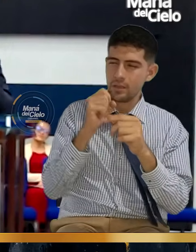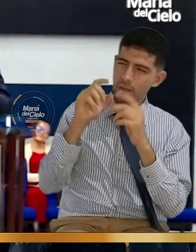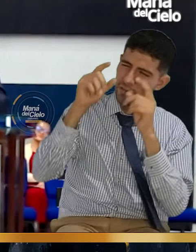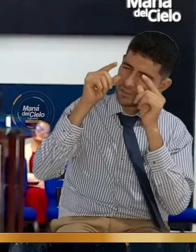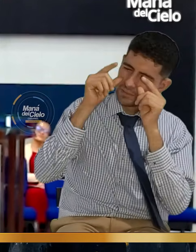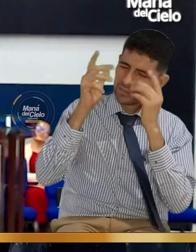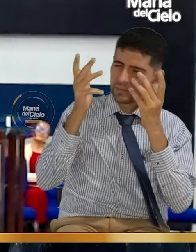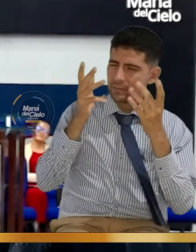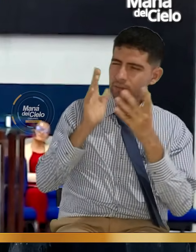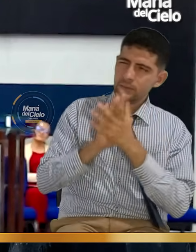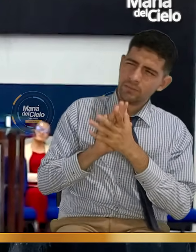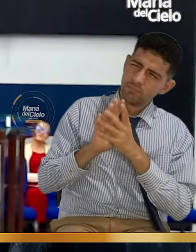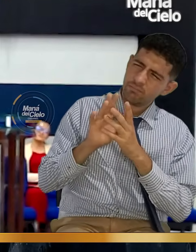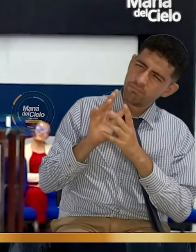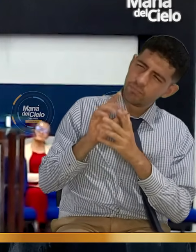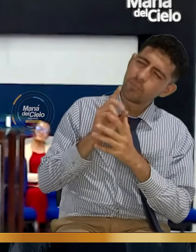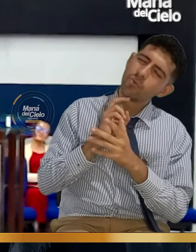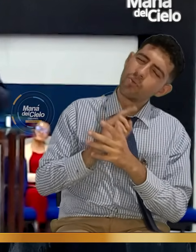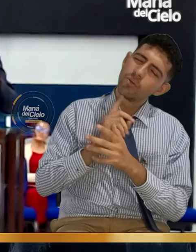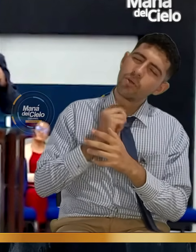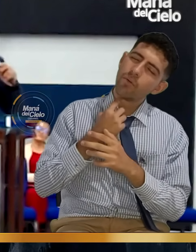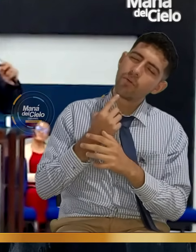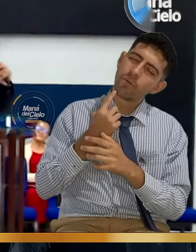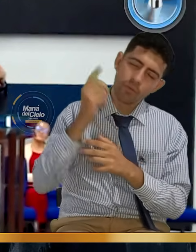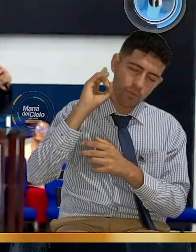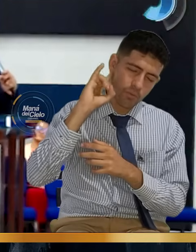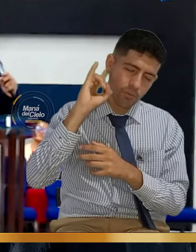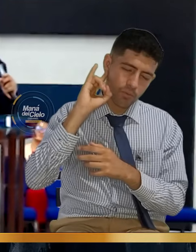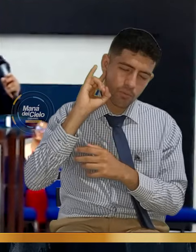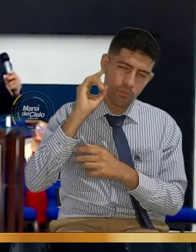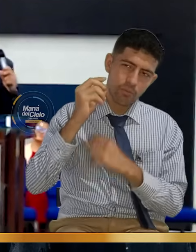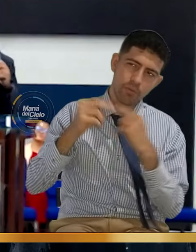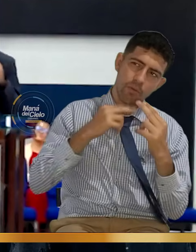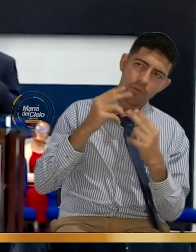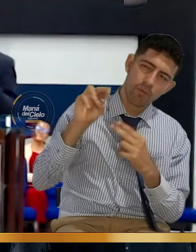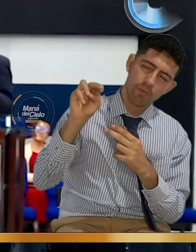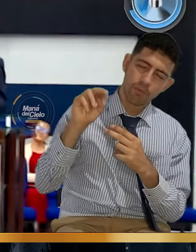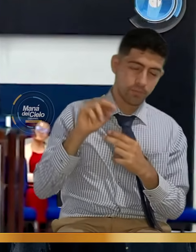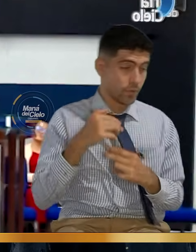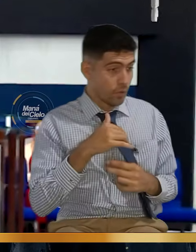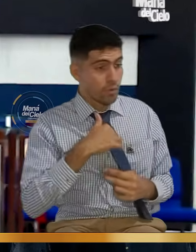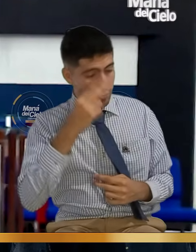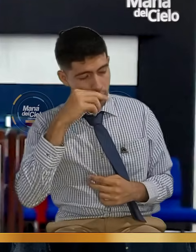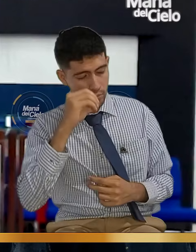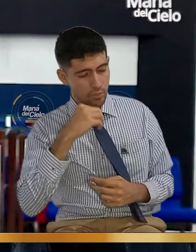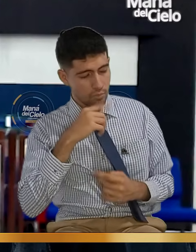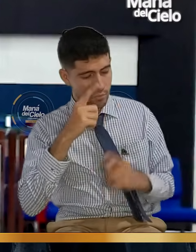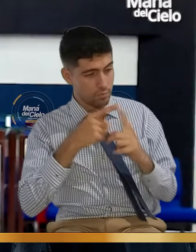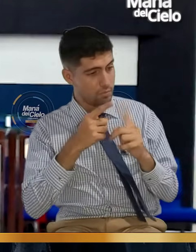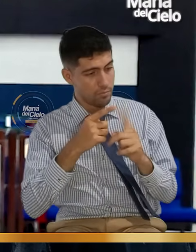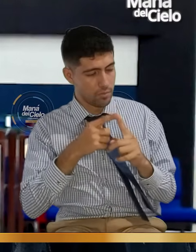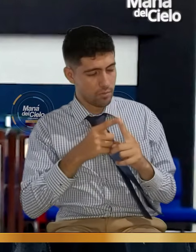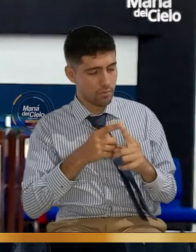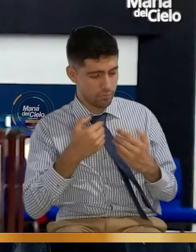la piedra de la boca del pozo tenían que hacer fuerza con unos animales, hermano. Pero Jacob vio tan bonita a